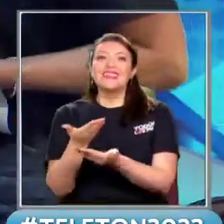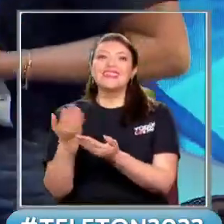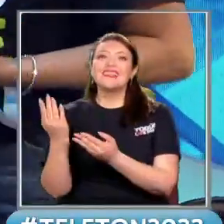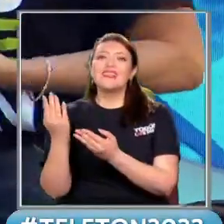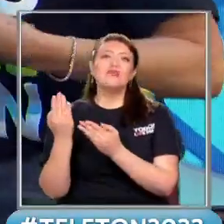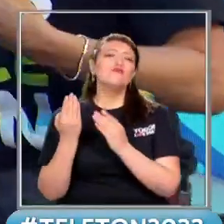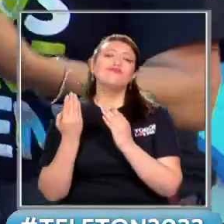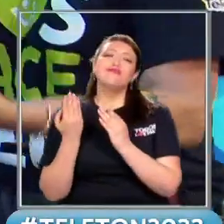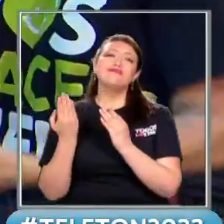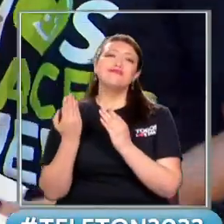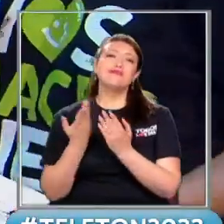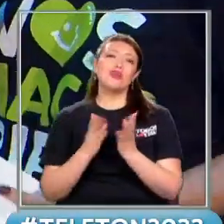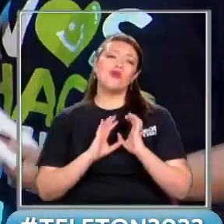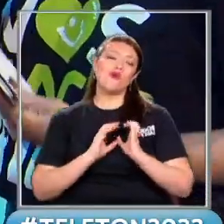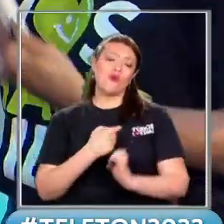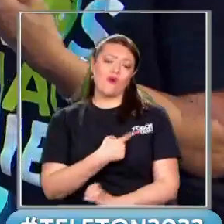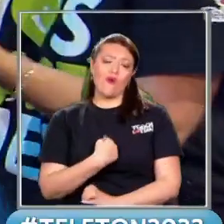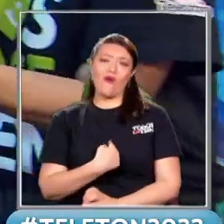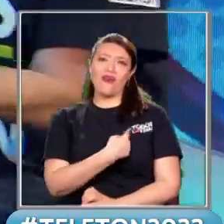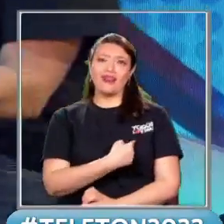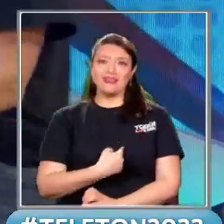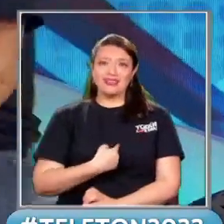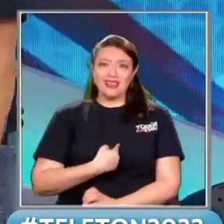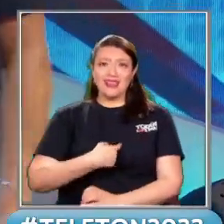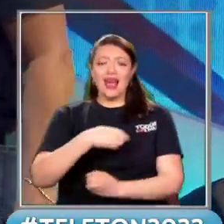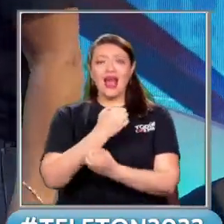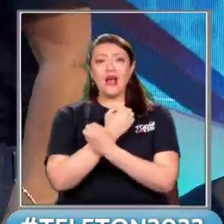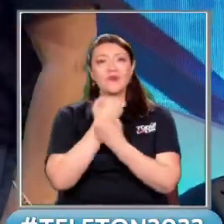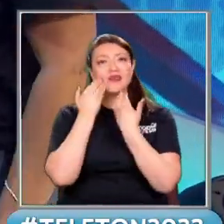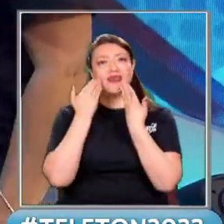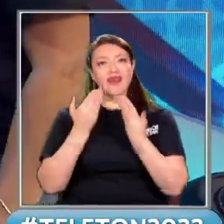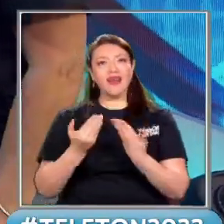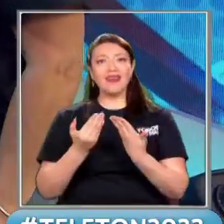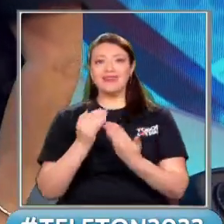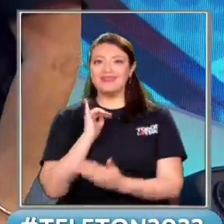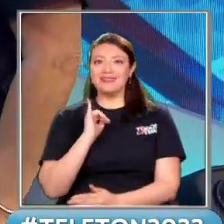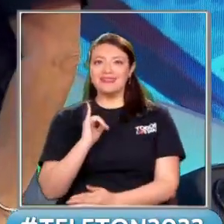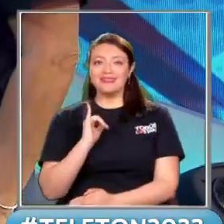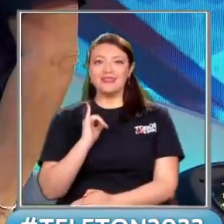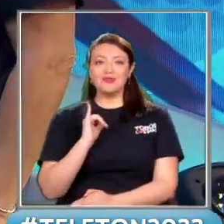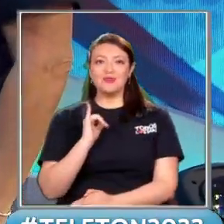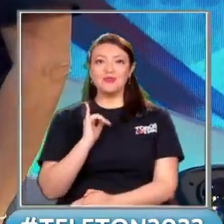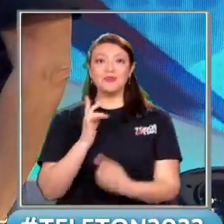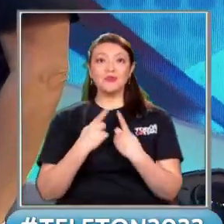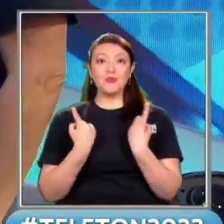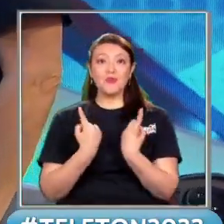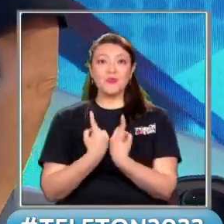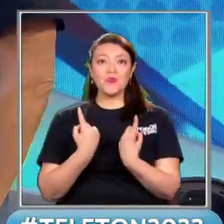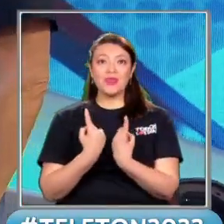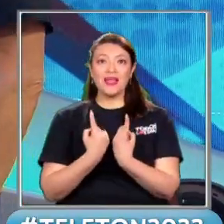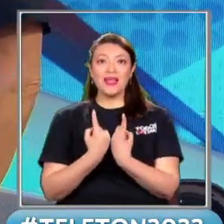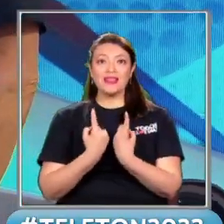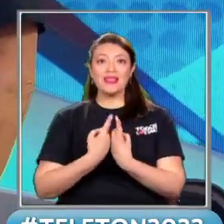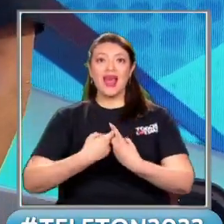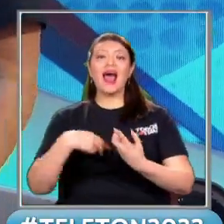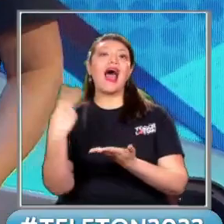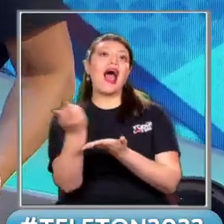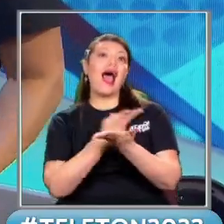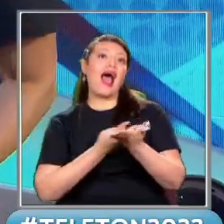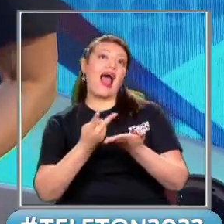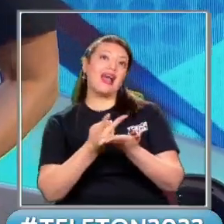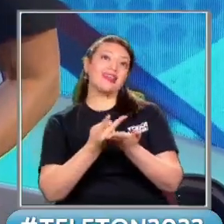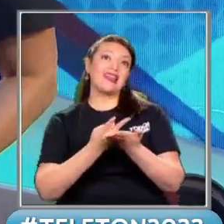lleno de corazones, lleno de regalos y lleno de amor. Sí, bueno, nosotros somos las mamás de los artistas urbanos. Yo soy